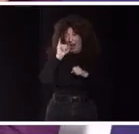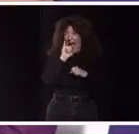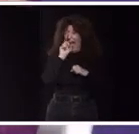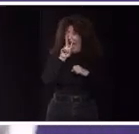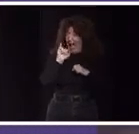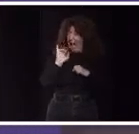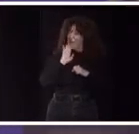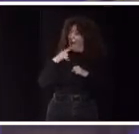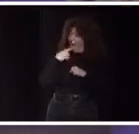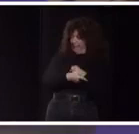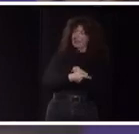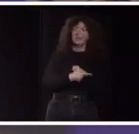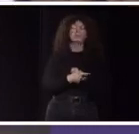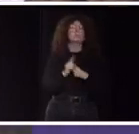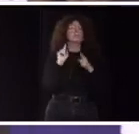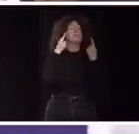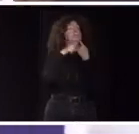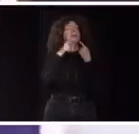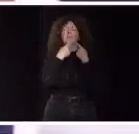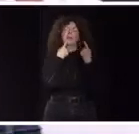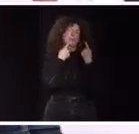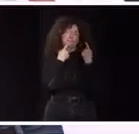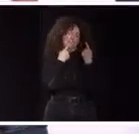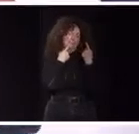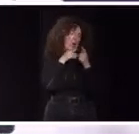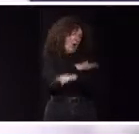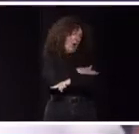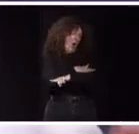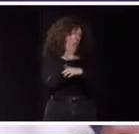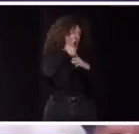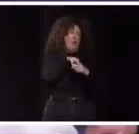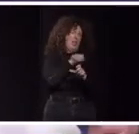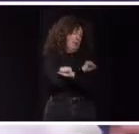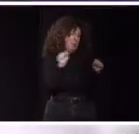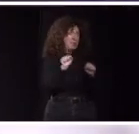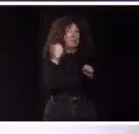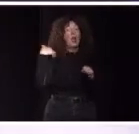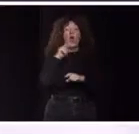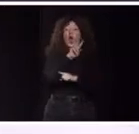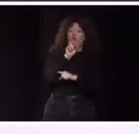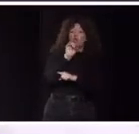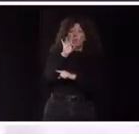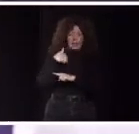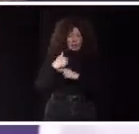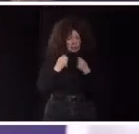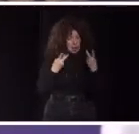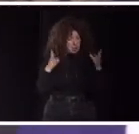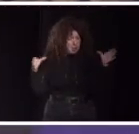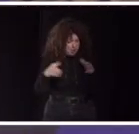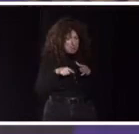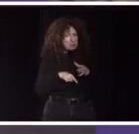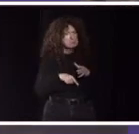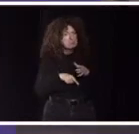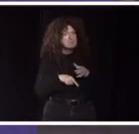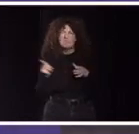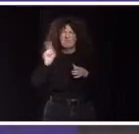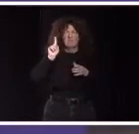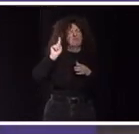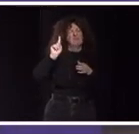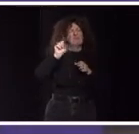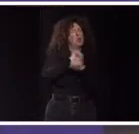algunas. Primero nos dijeron que no era posible gobernar, aunque desde 2015 daban los números, recordadlo, nos dijeron que era